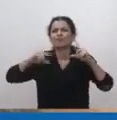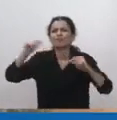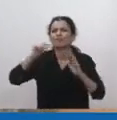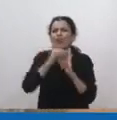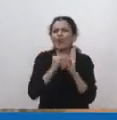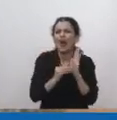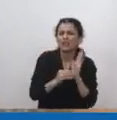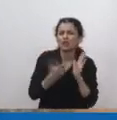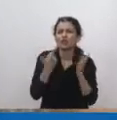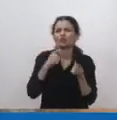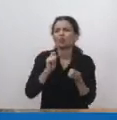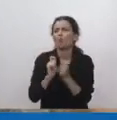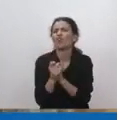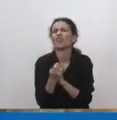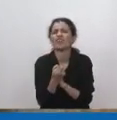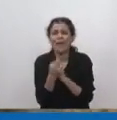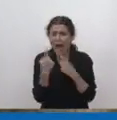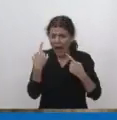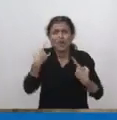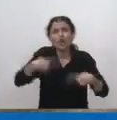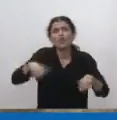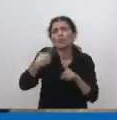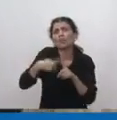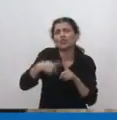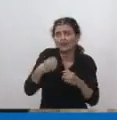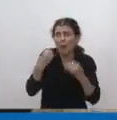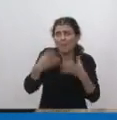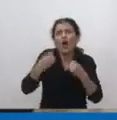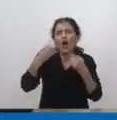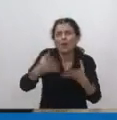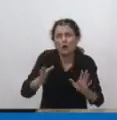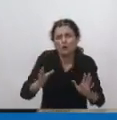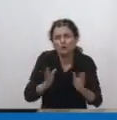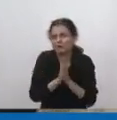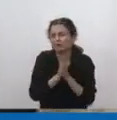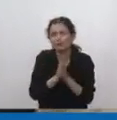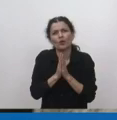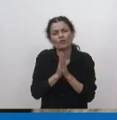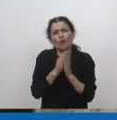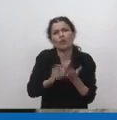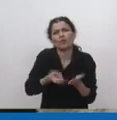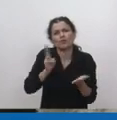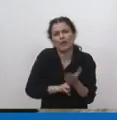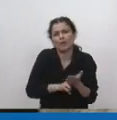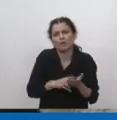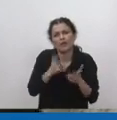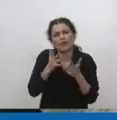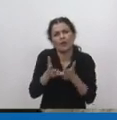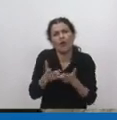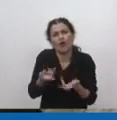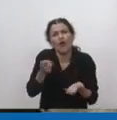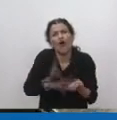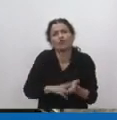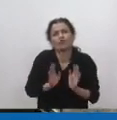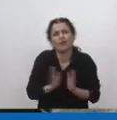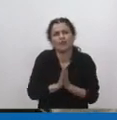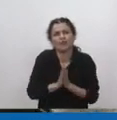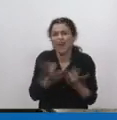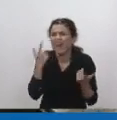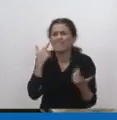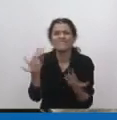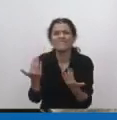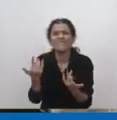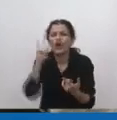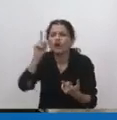modificado, que se han mejorado. Por favor, vuelvo a repetir, denme las fuentes